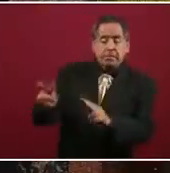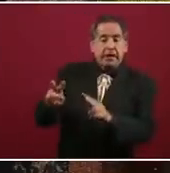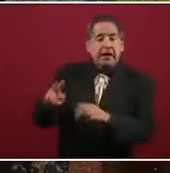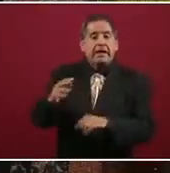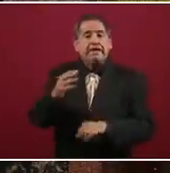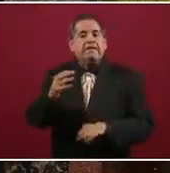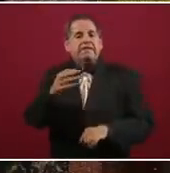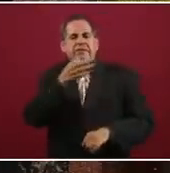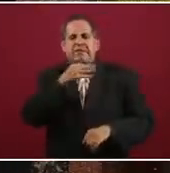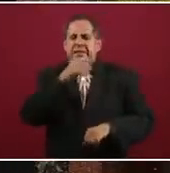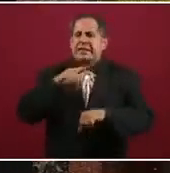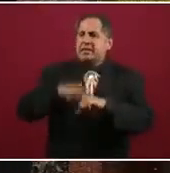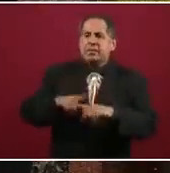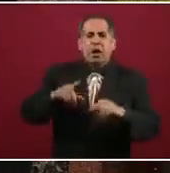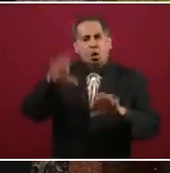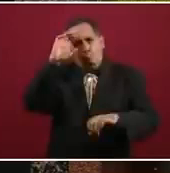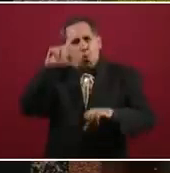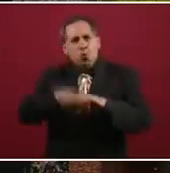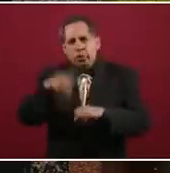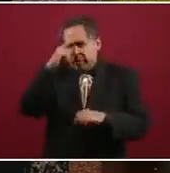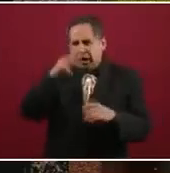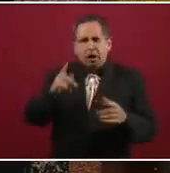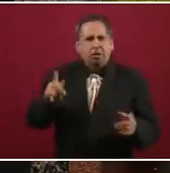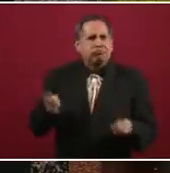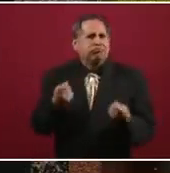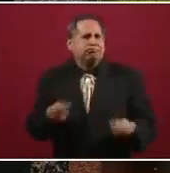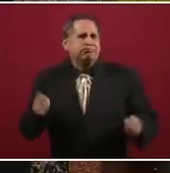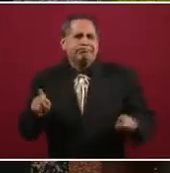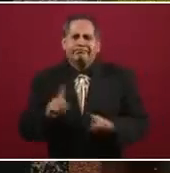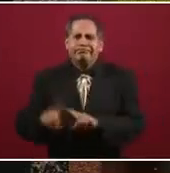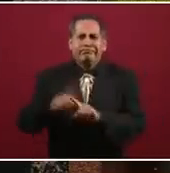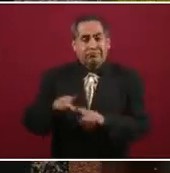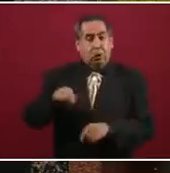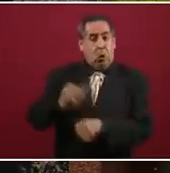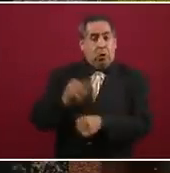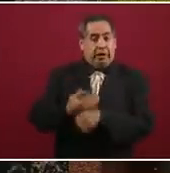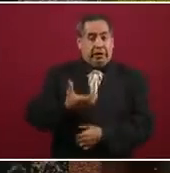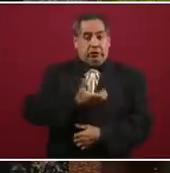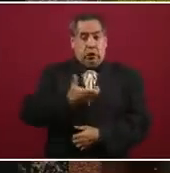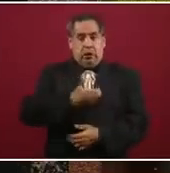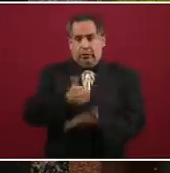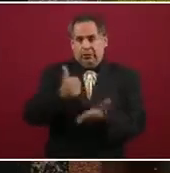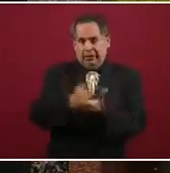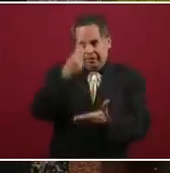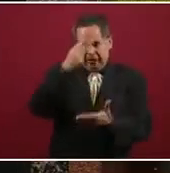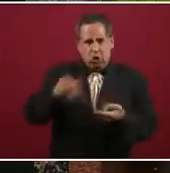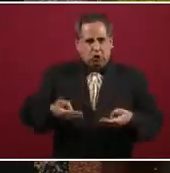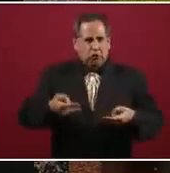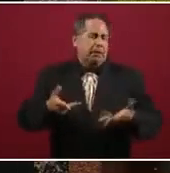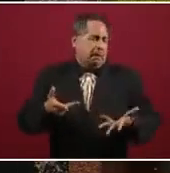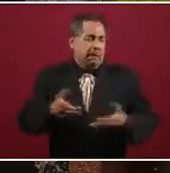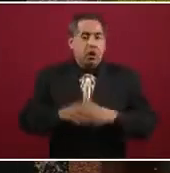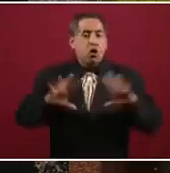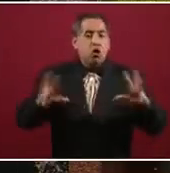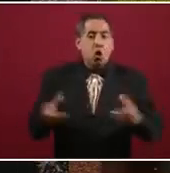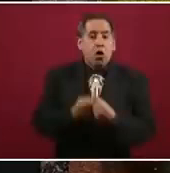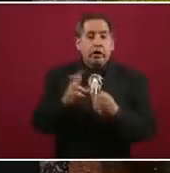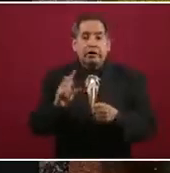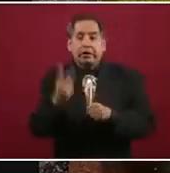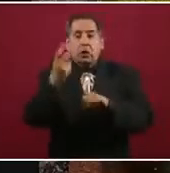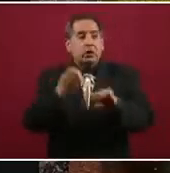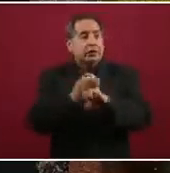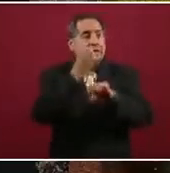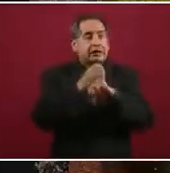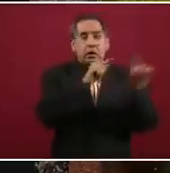México que se está realizando en estos momentos en nuestro Zócalo capitalino con la participación de las 32 entidades